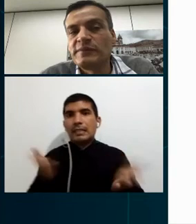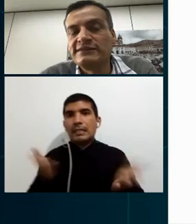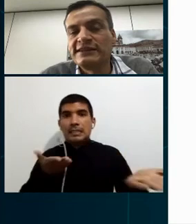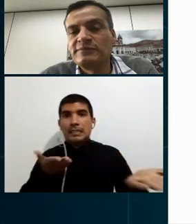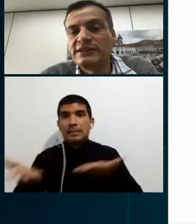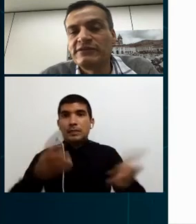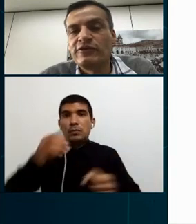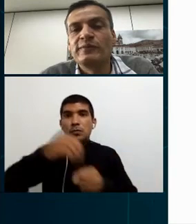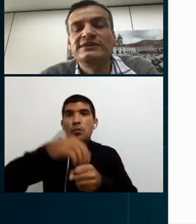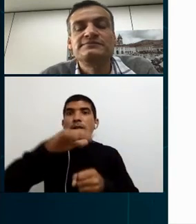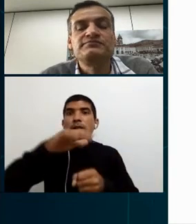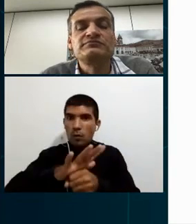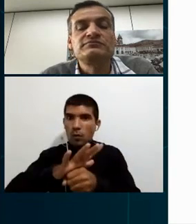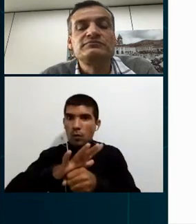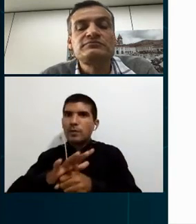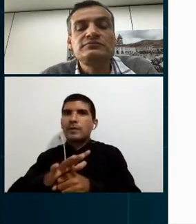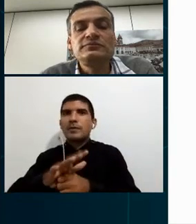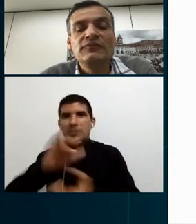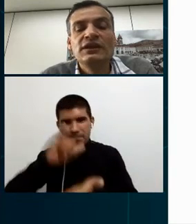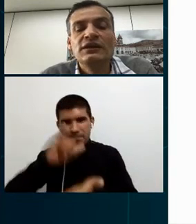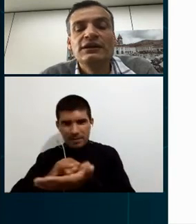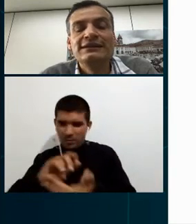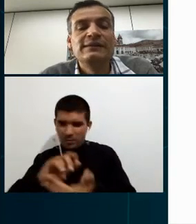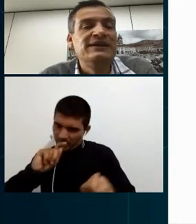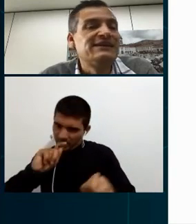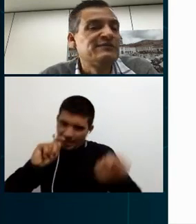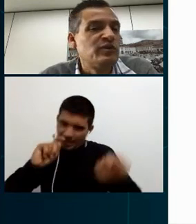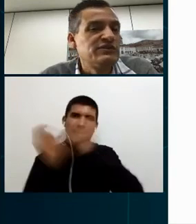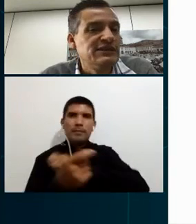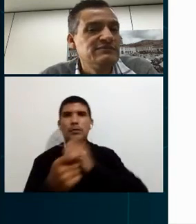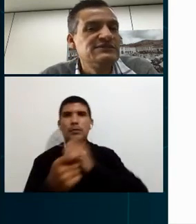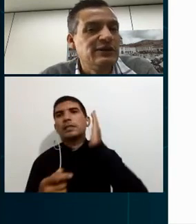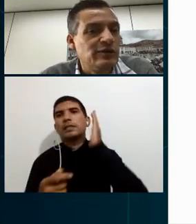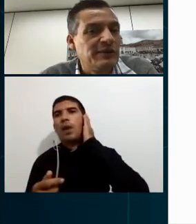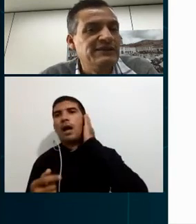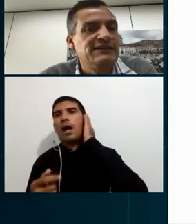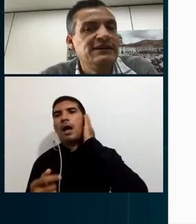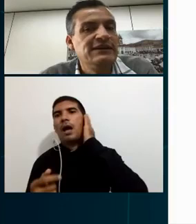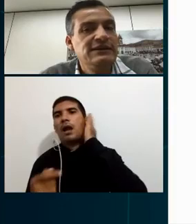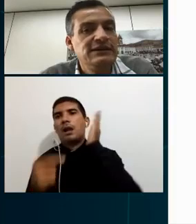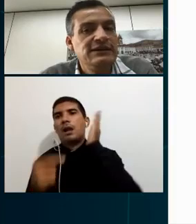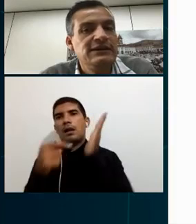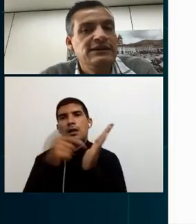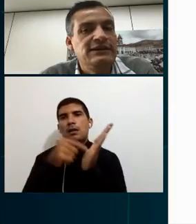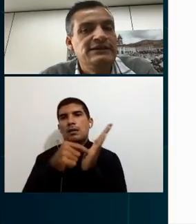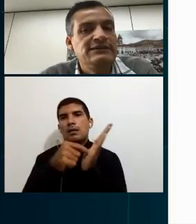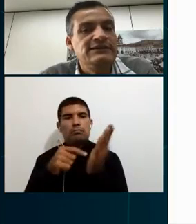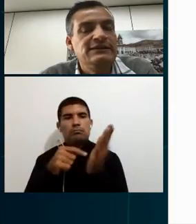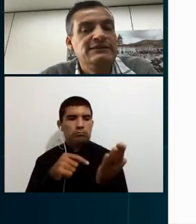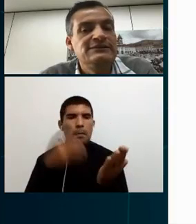evolucionar hacia las plataformas. El tema del transporte, seguramente.